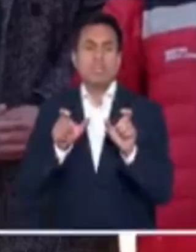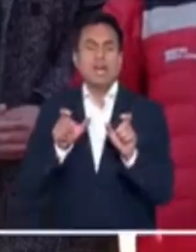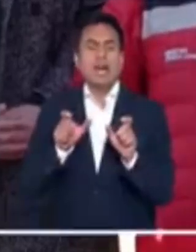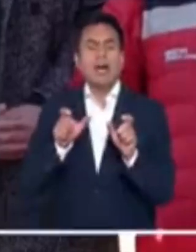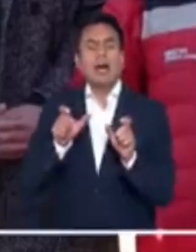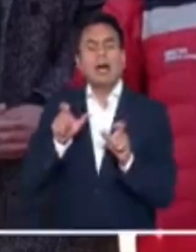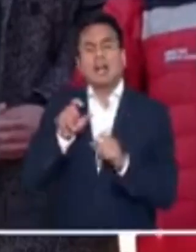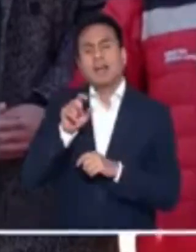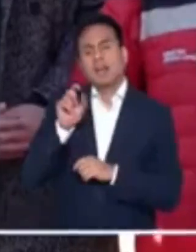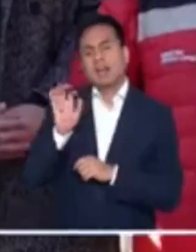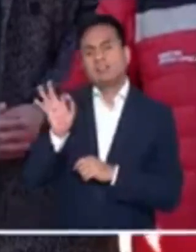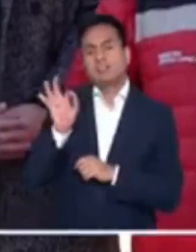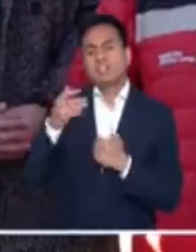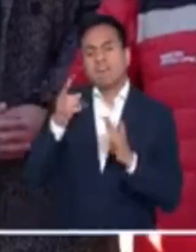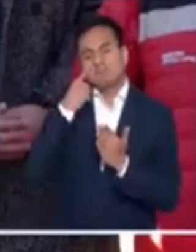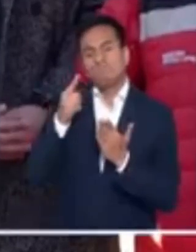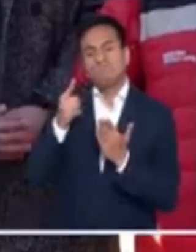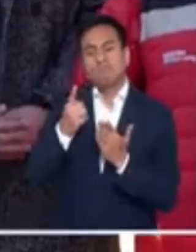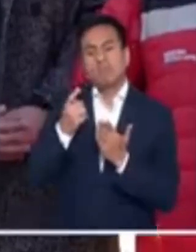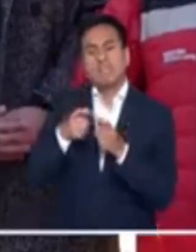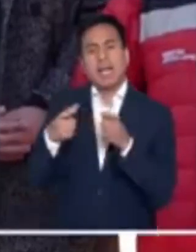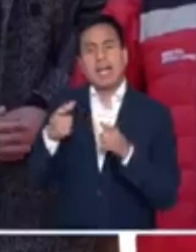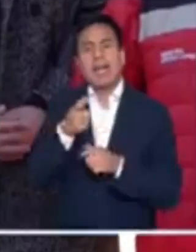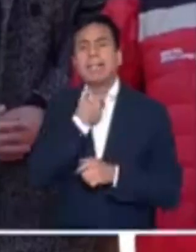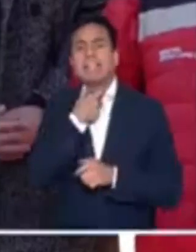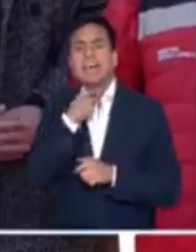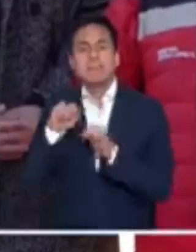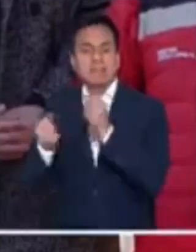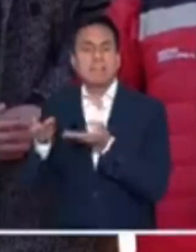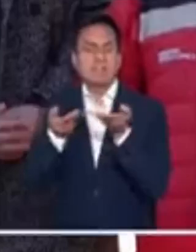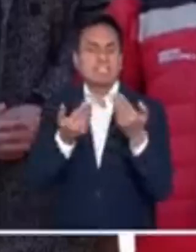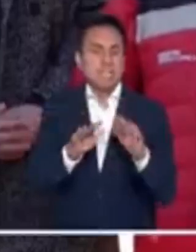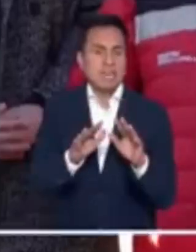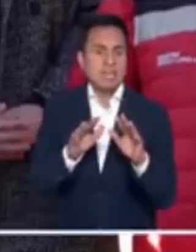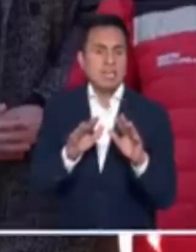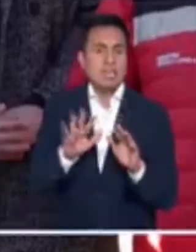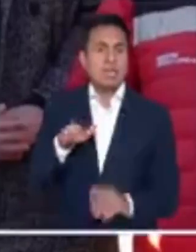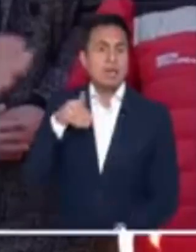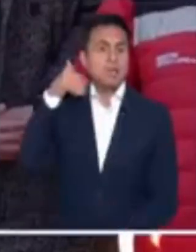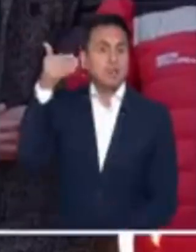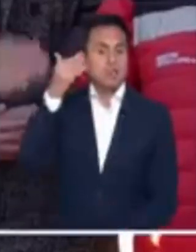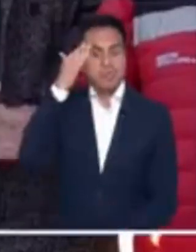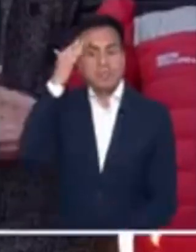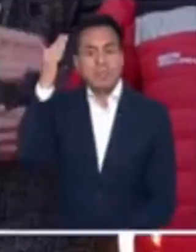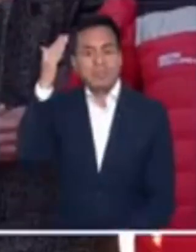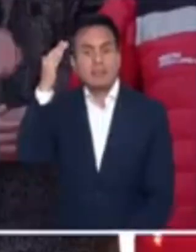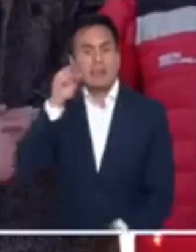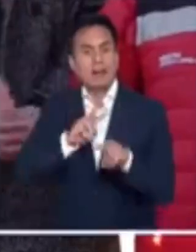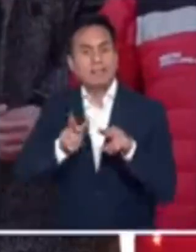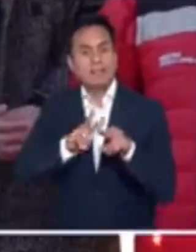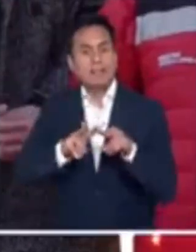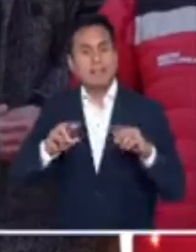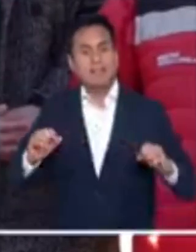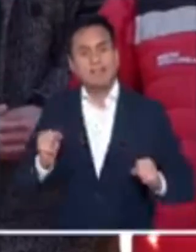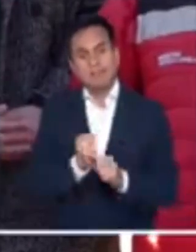adjudicación, que ya están entregadas las boletas de garantía por la empresa y que en los próximos días se va a empezar a instalar aquí